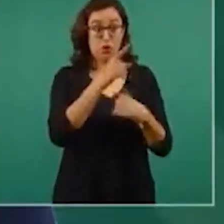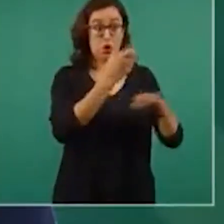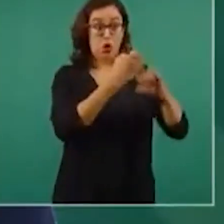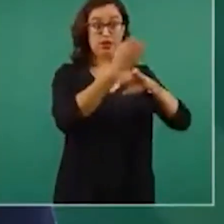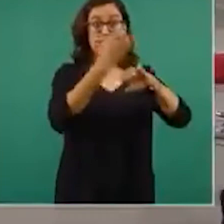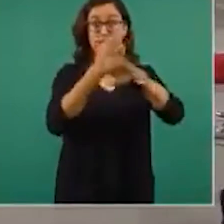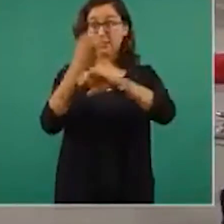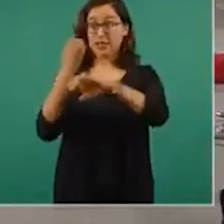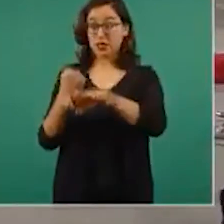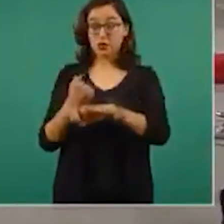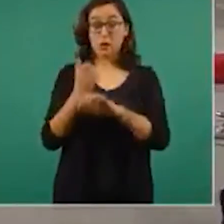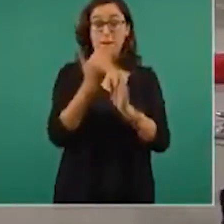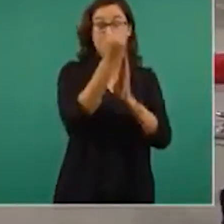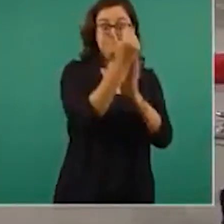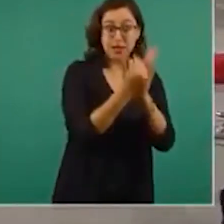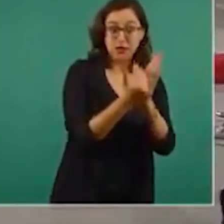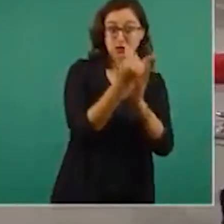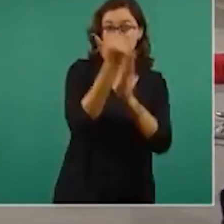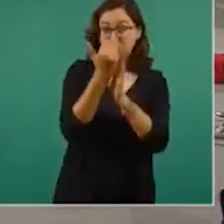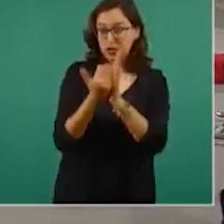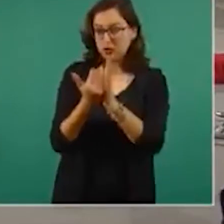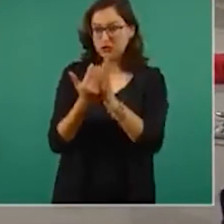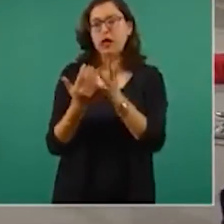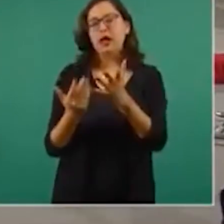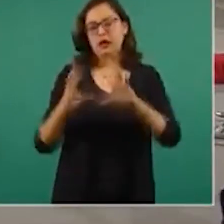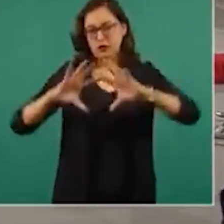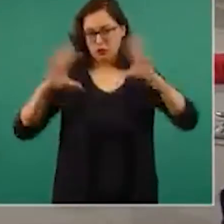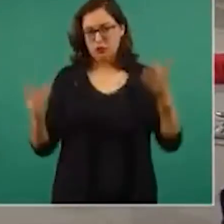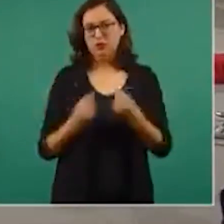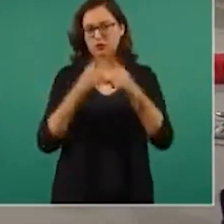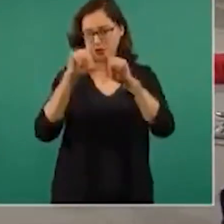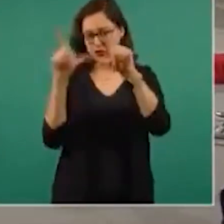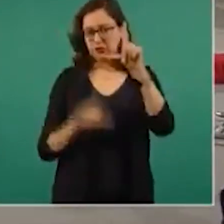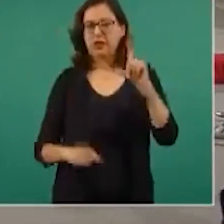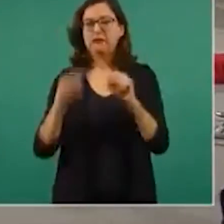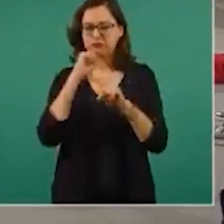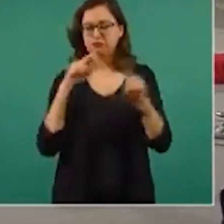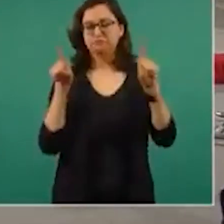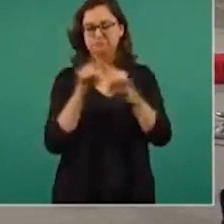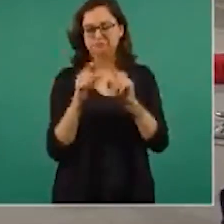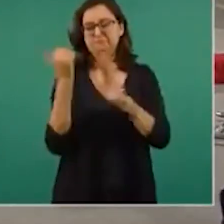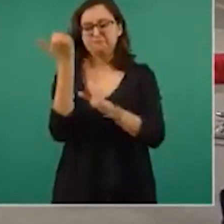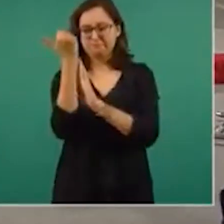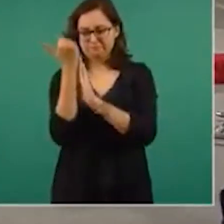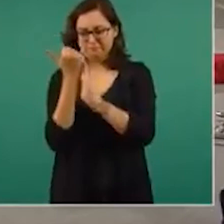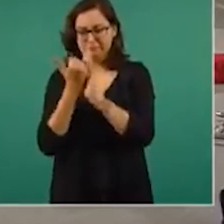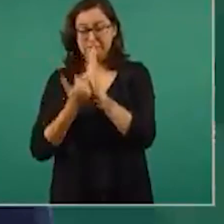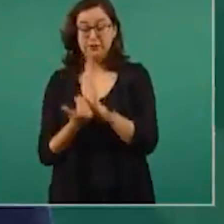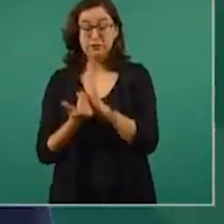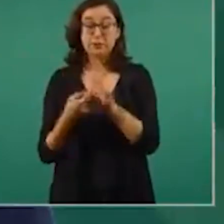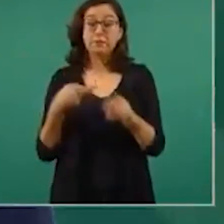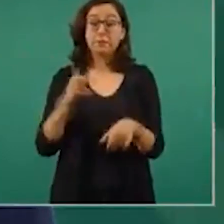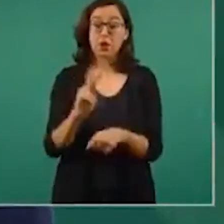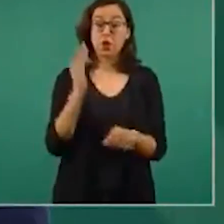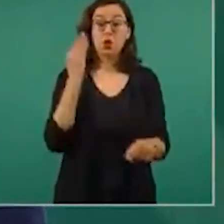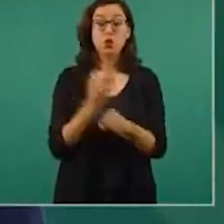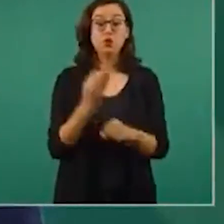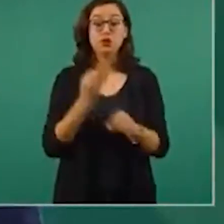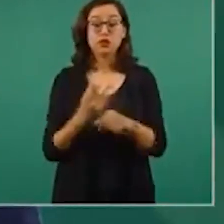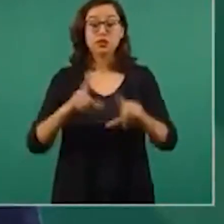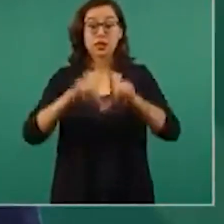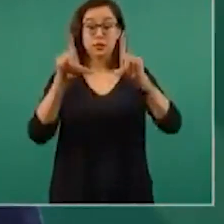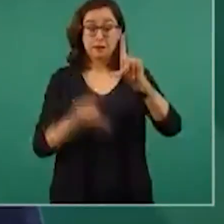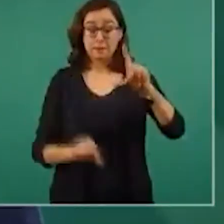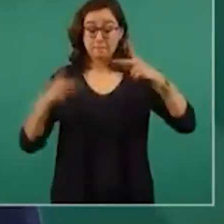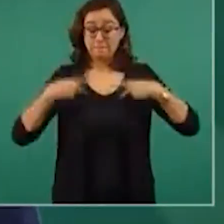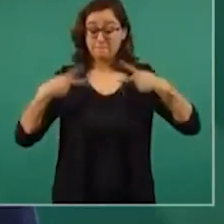del país. Ahora, aquí queremos hacer un señalamiento general a el pueblo de México, la importancia